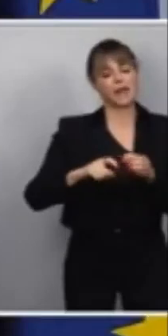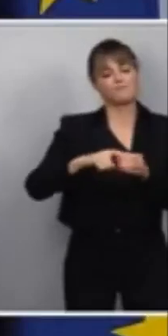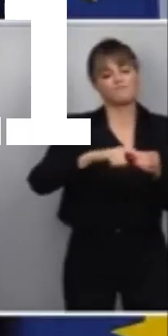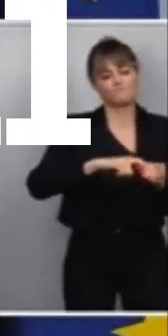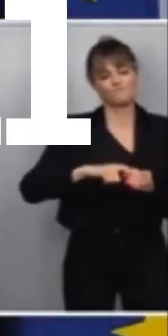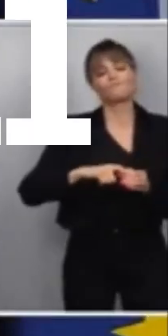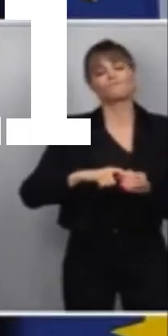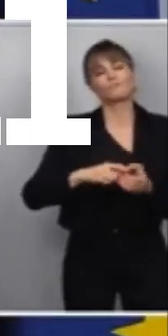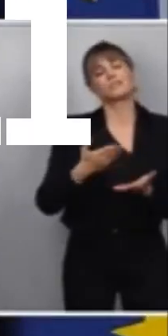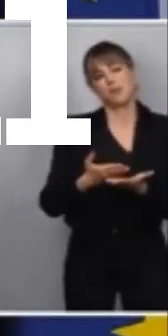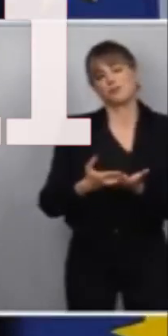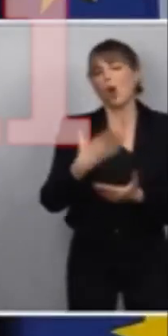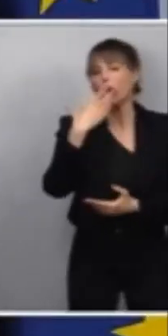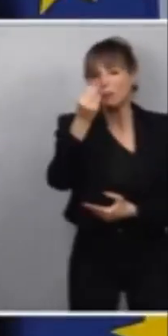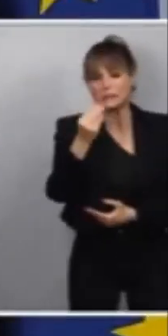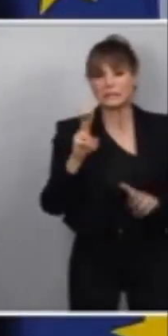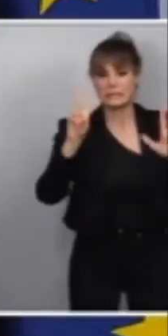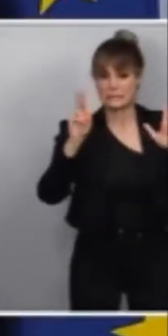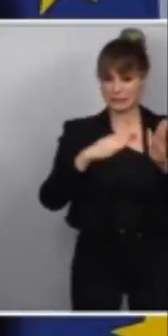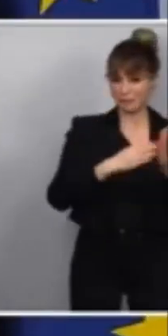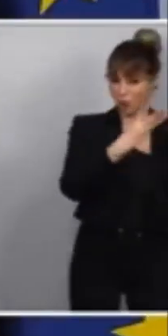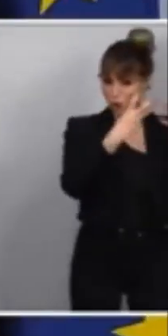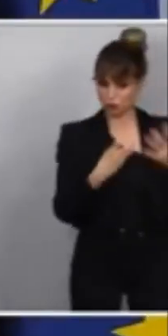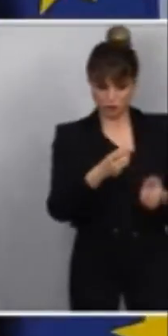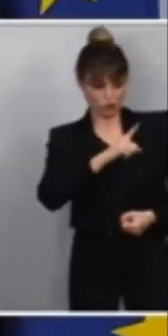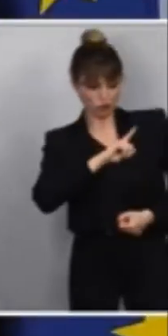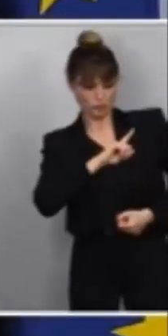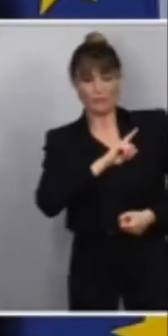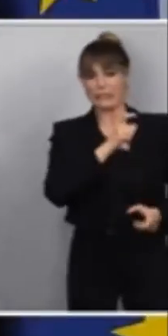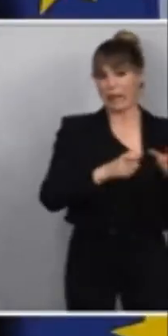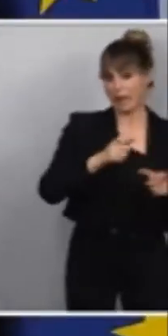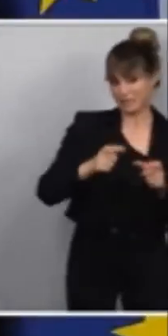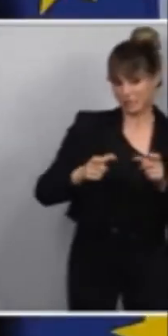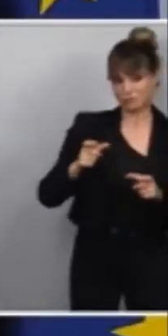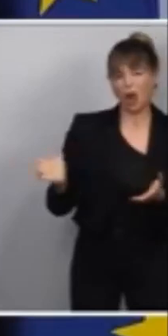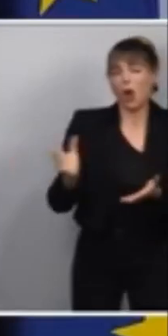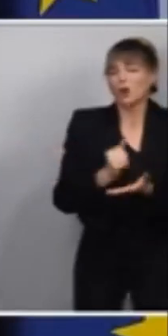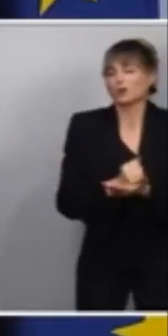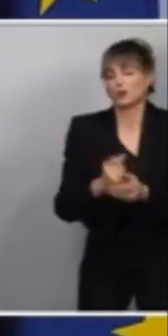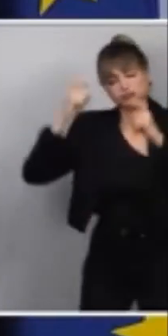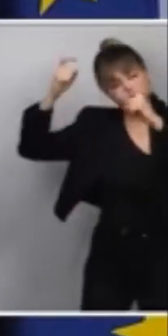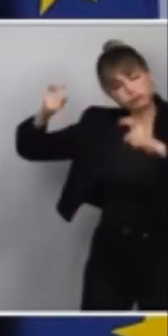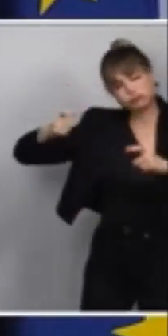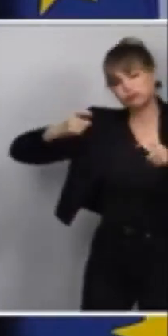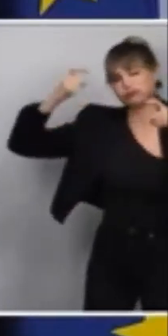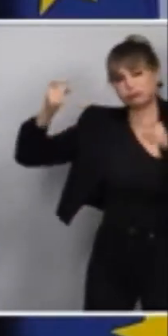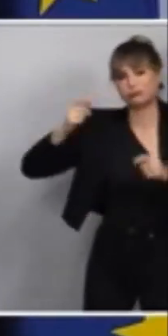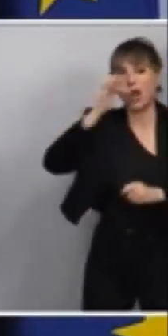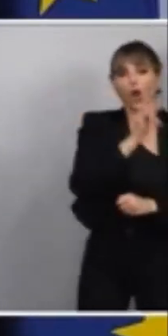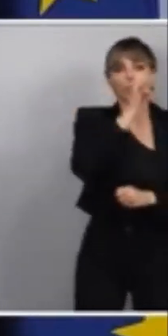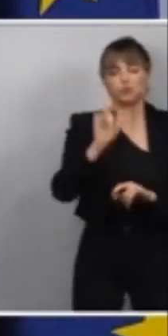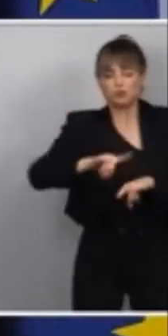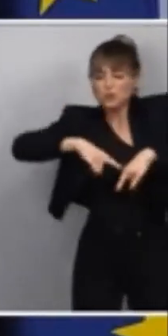favor que comprendan que los 7800 militares de las fuerzas armadas estamos haciendo todo lo que podemos doblamos